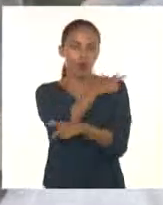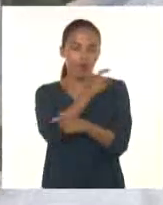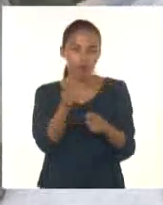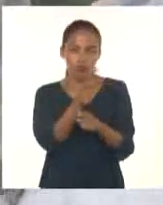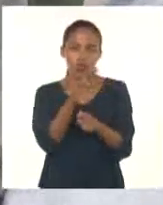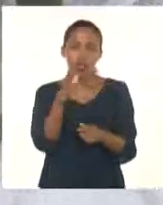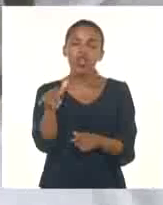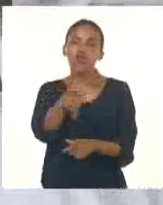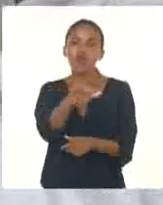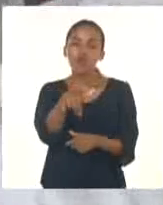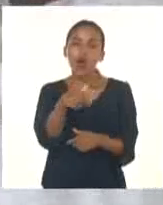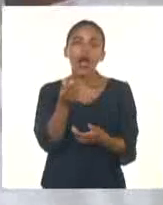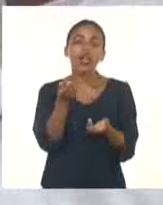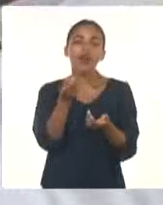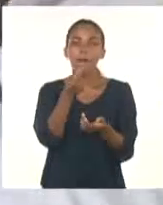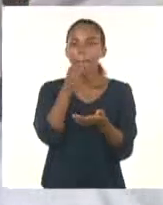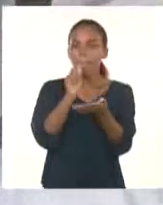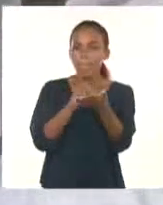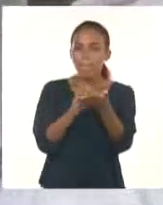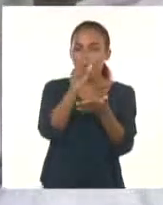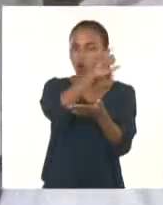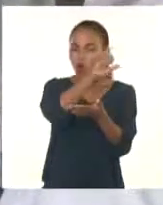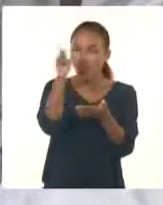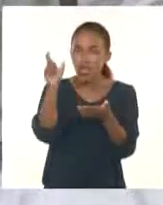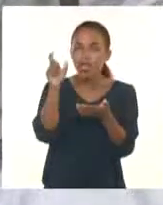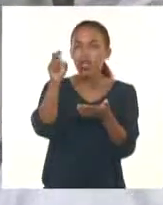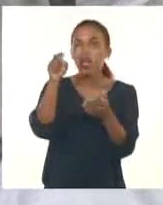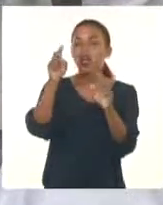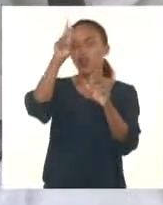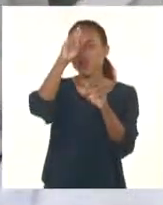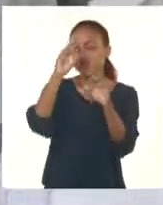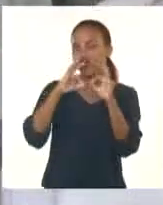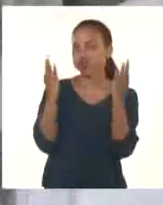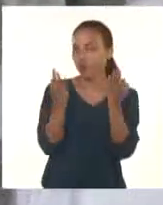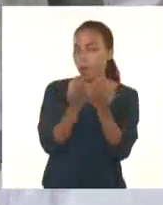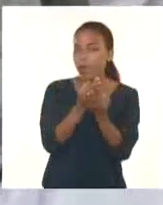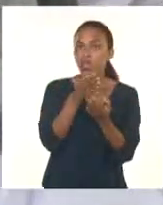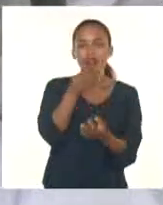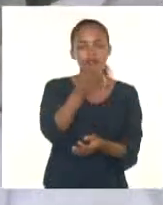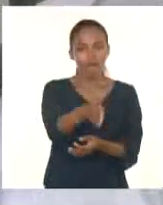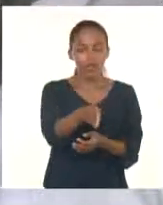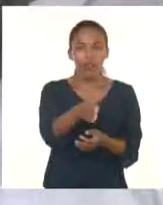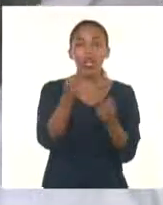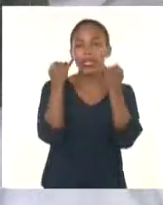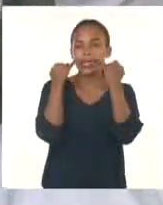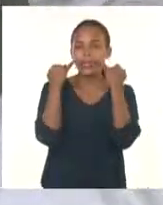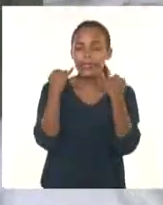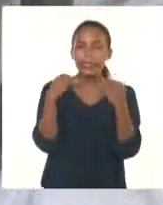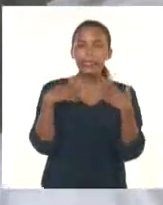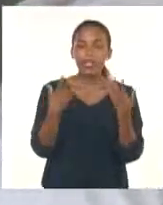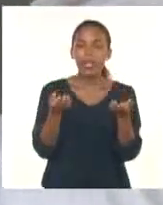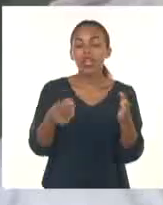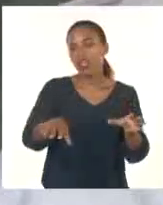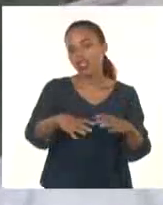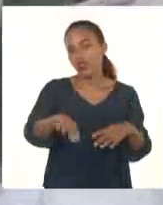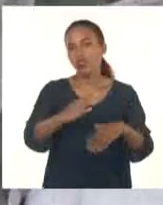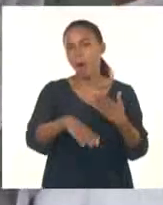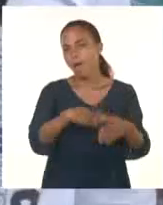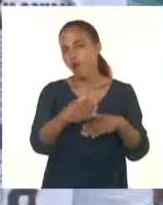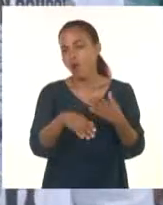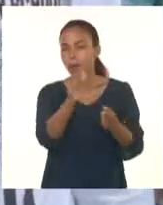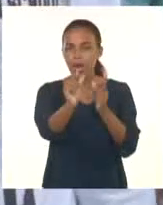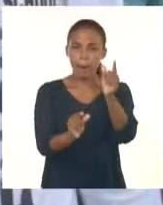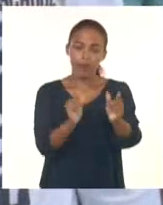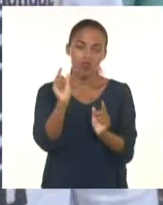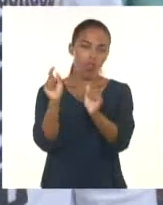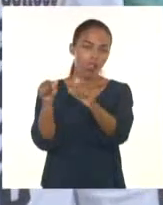médico de la familia, donde se interesó por las características de salud de la comunidad y el comportamiento de las arbovirosis en su territorio.